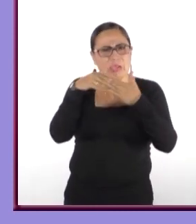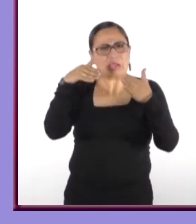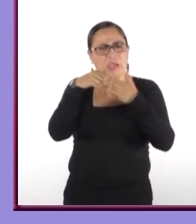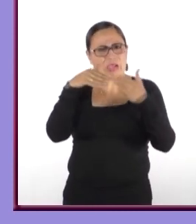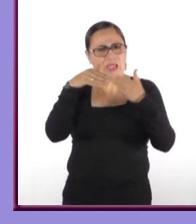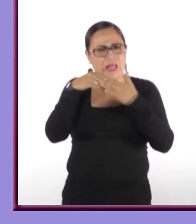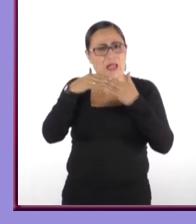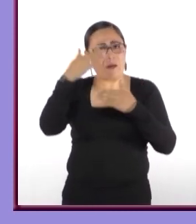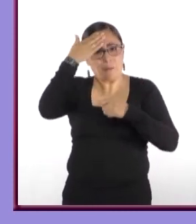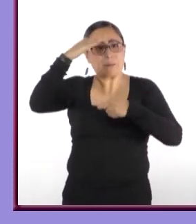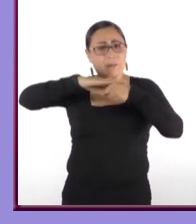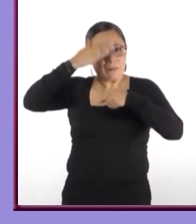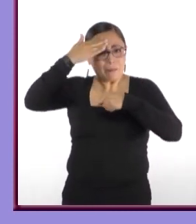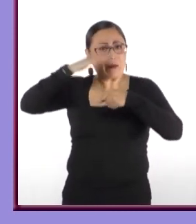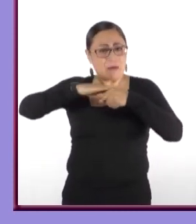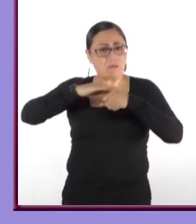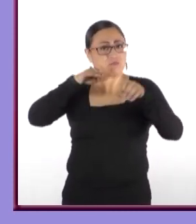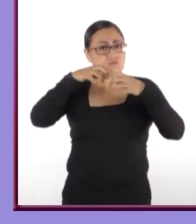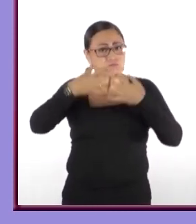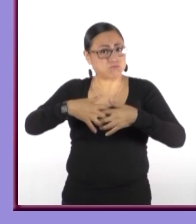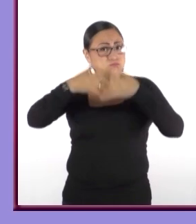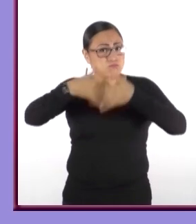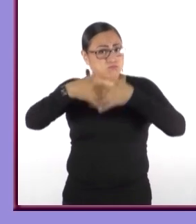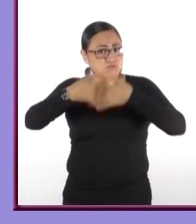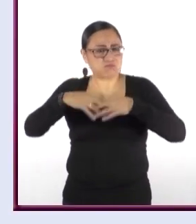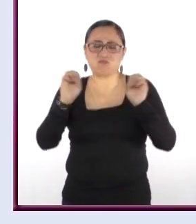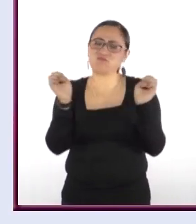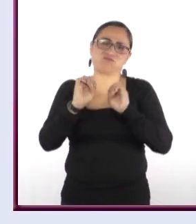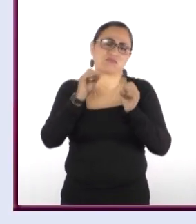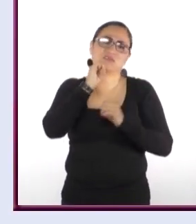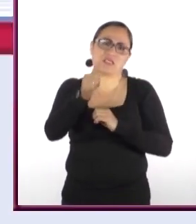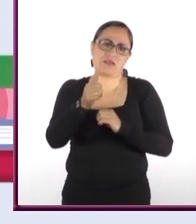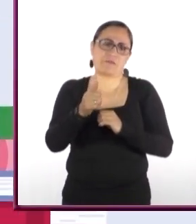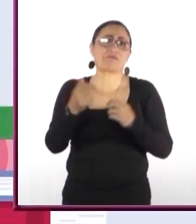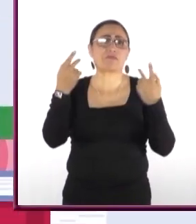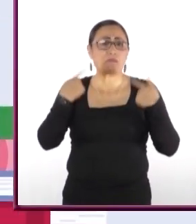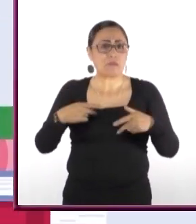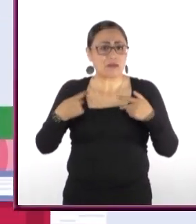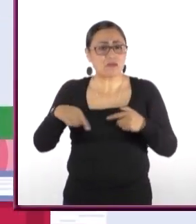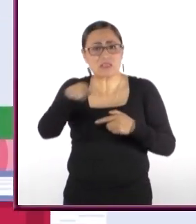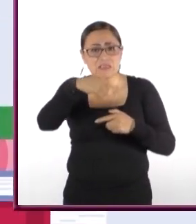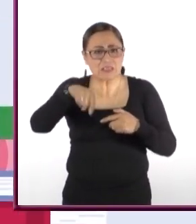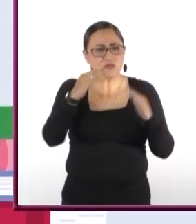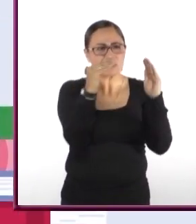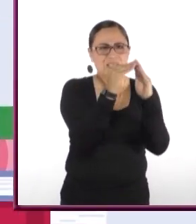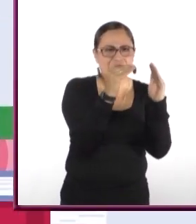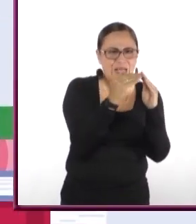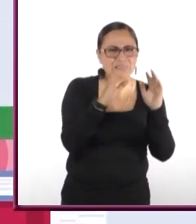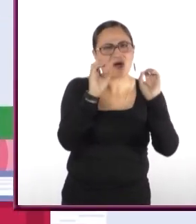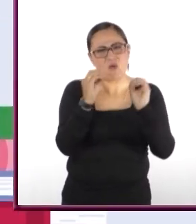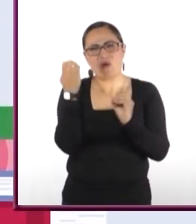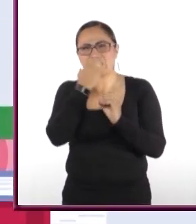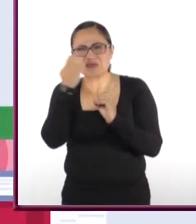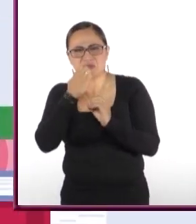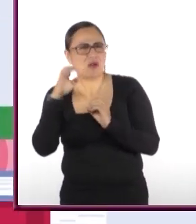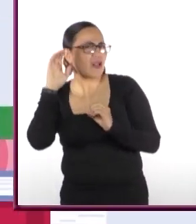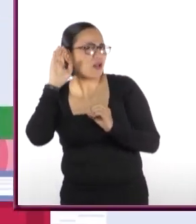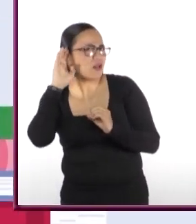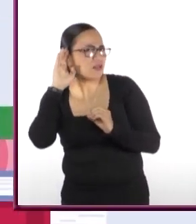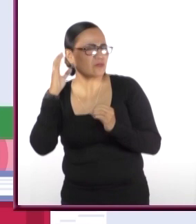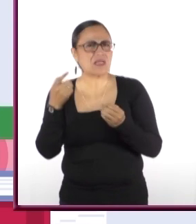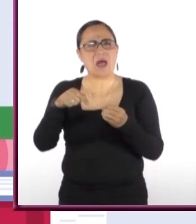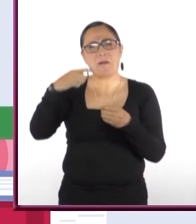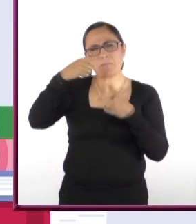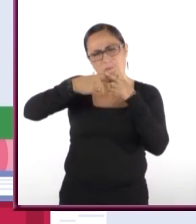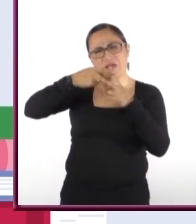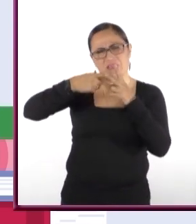que la memoria a corto plazo trabaje. ¿Qué pasa? Las personas que han escuchado tanto en casa como en la escuela que las